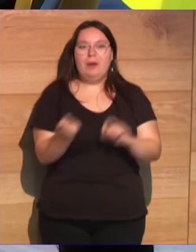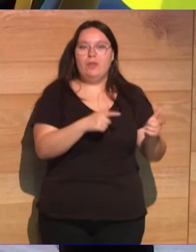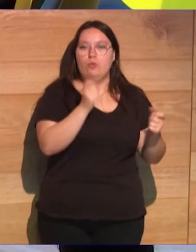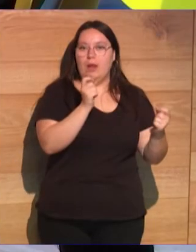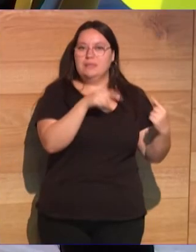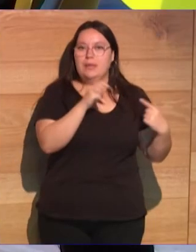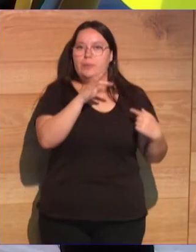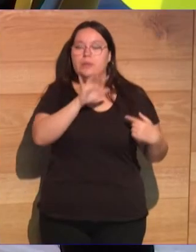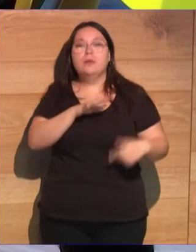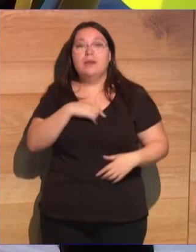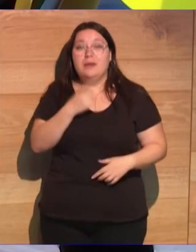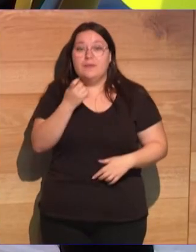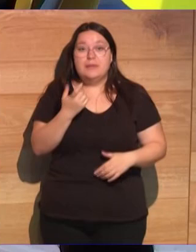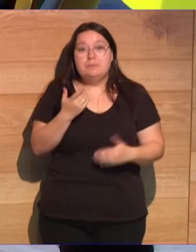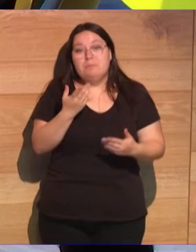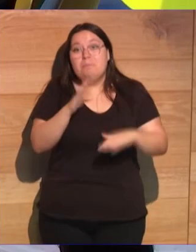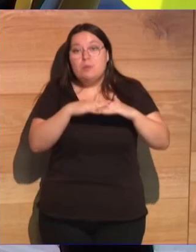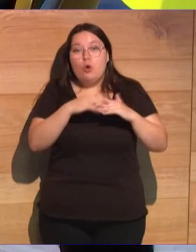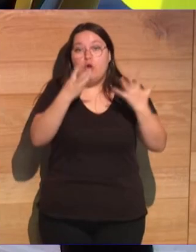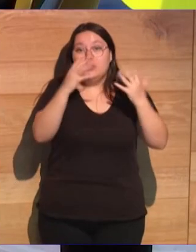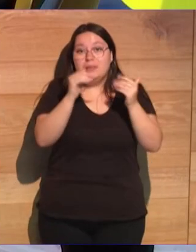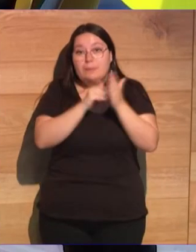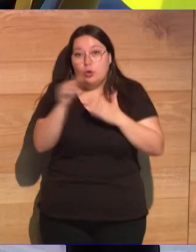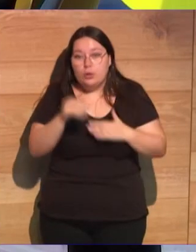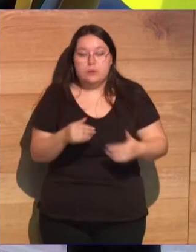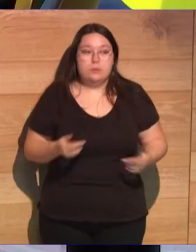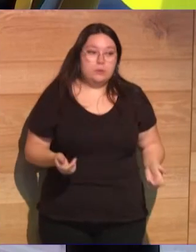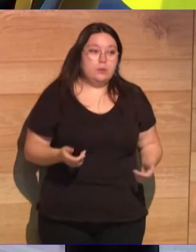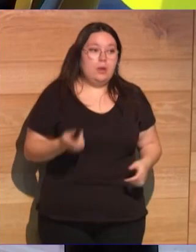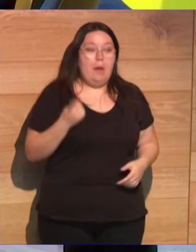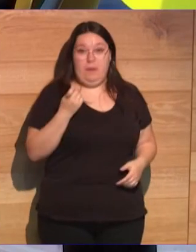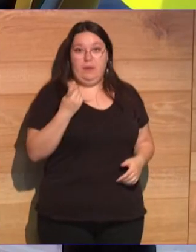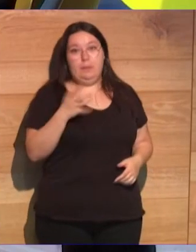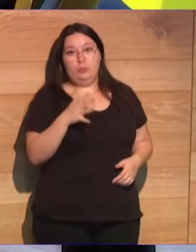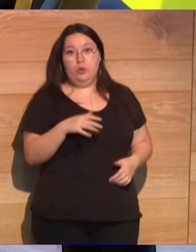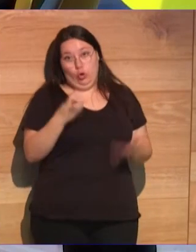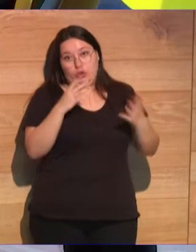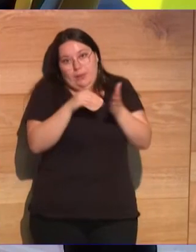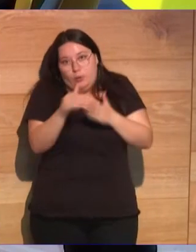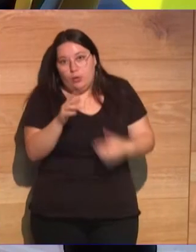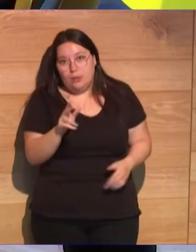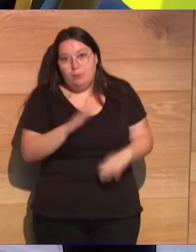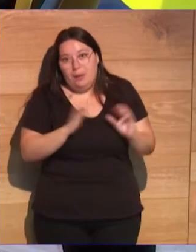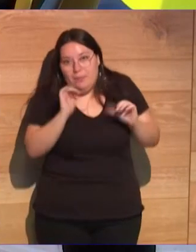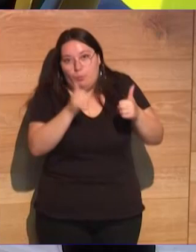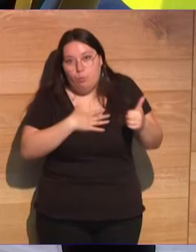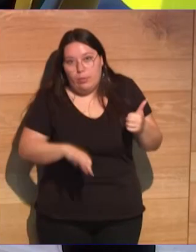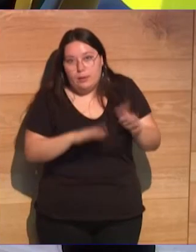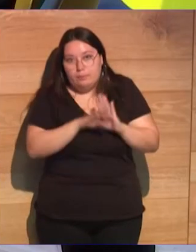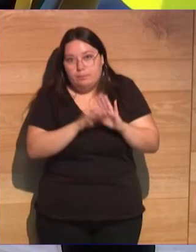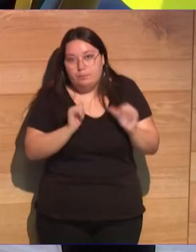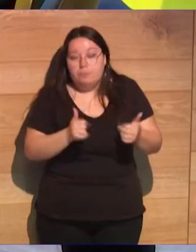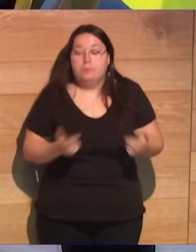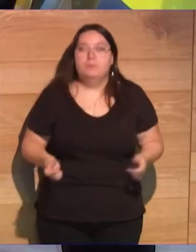ChatGPT, pues necesita mínimo 80 millones. A mí me faltan más o menos 80 millones para empezar a programar.